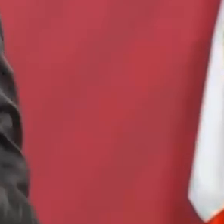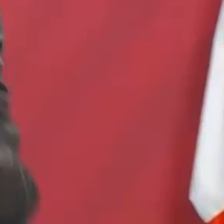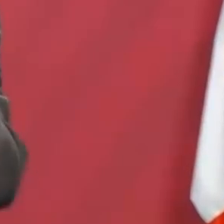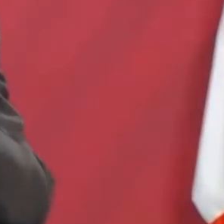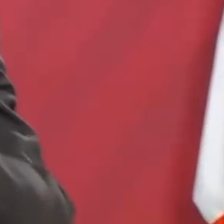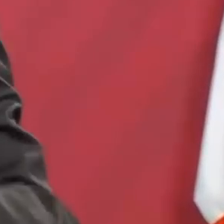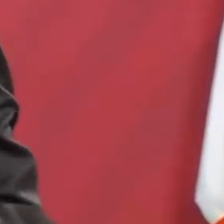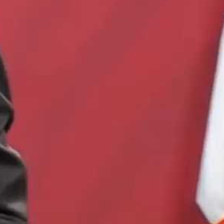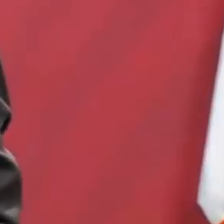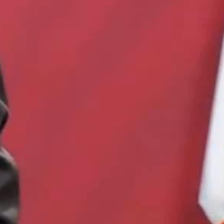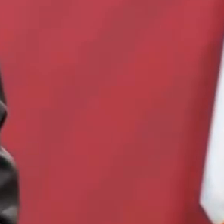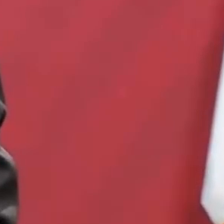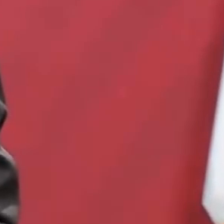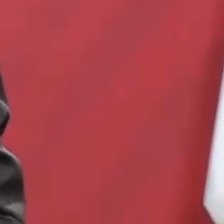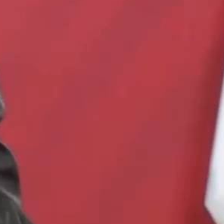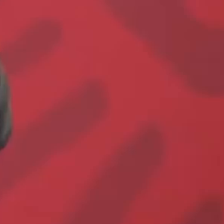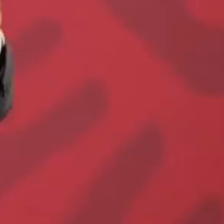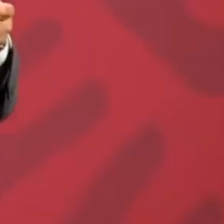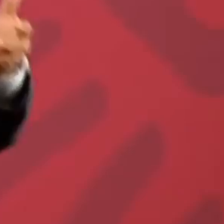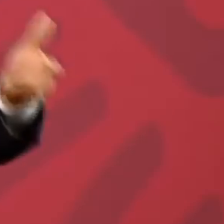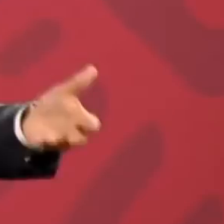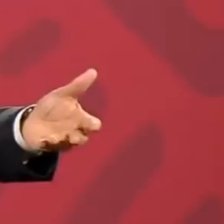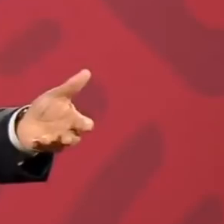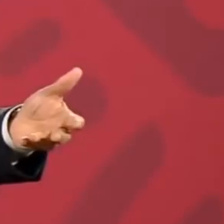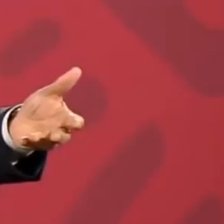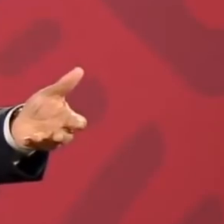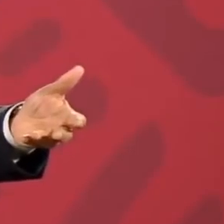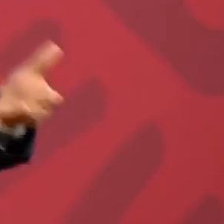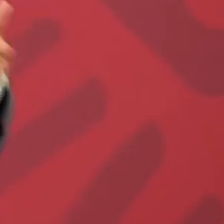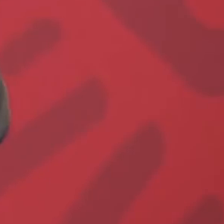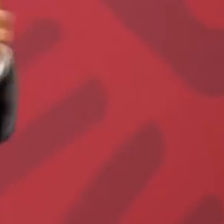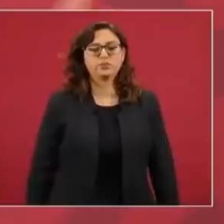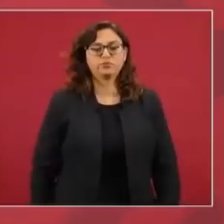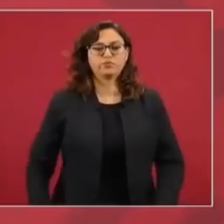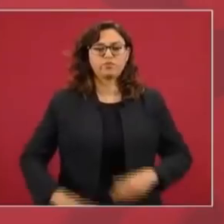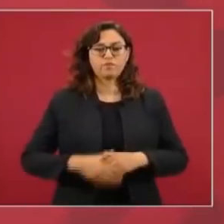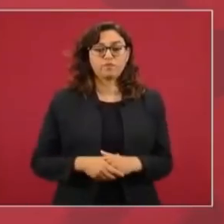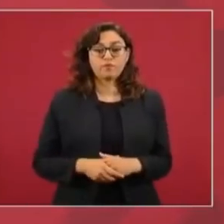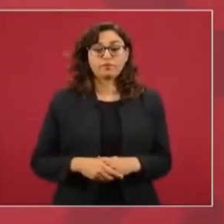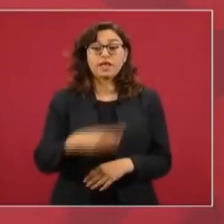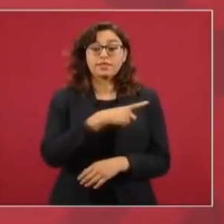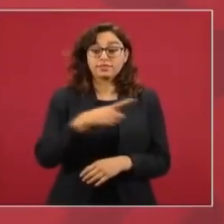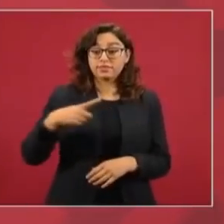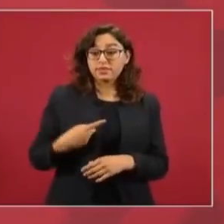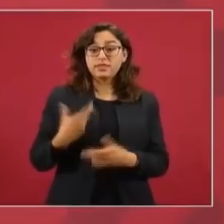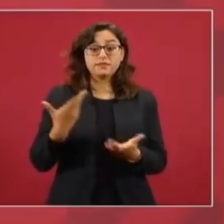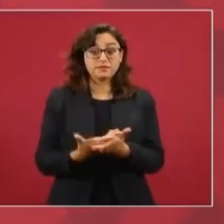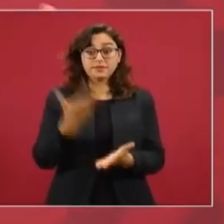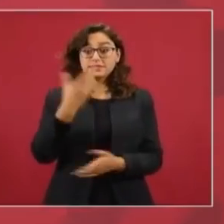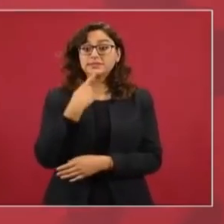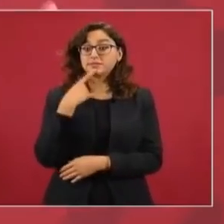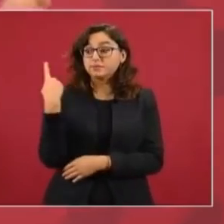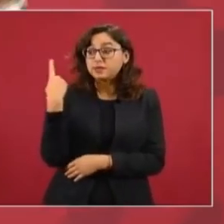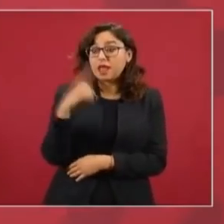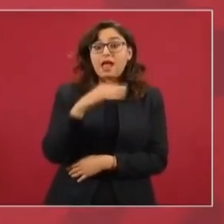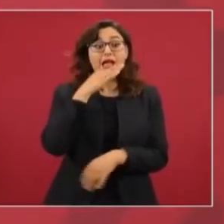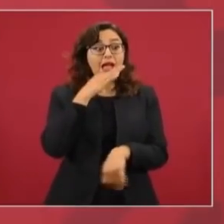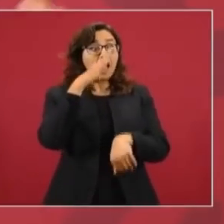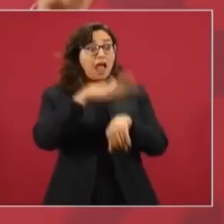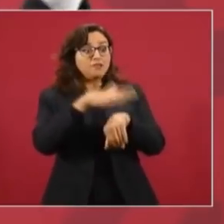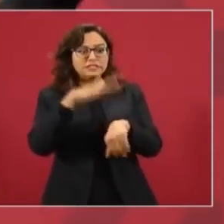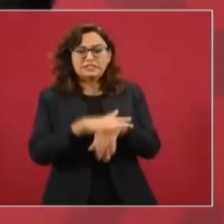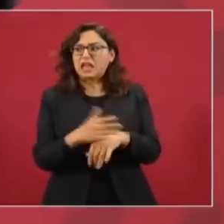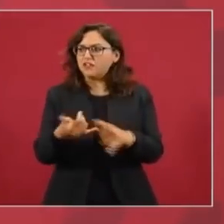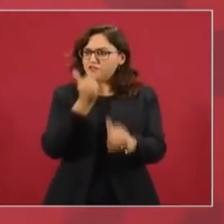el recurso para que se revise la elección, se anule la elección, que hubo fraude, rellenaron